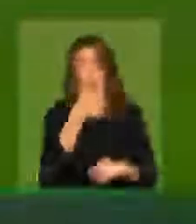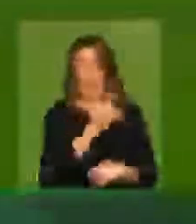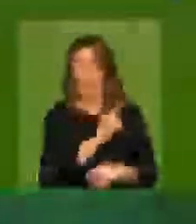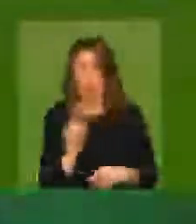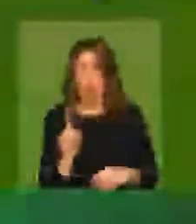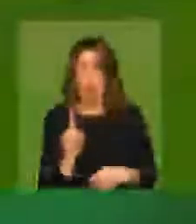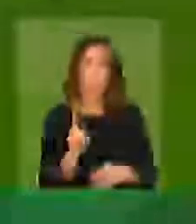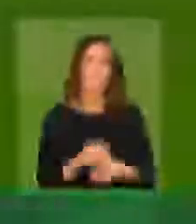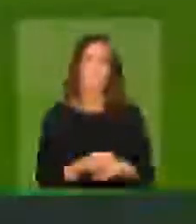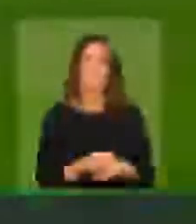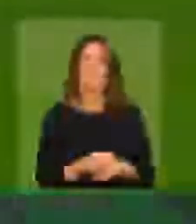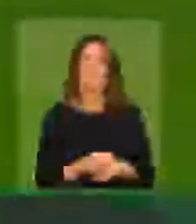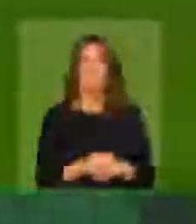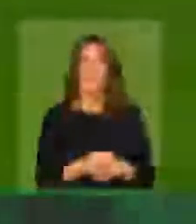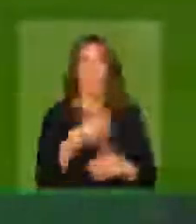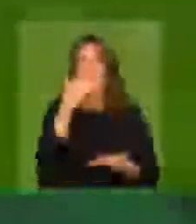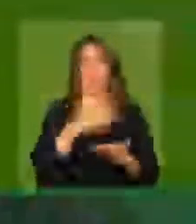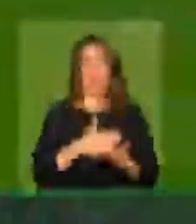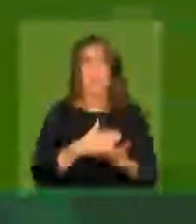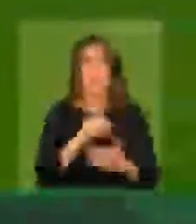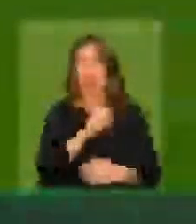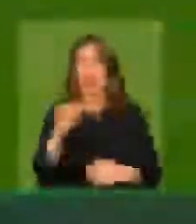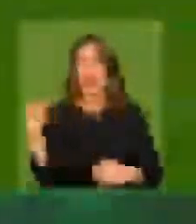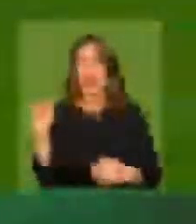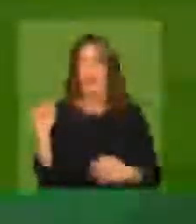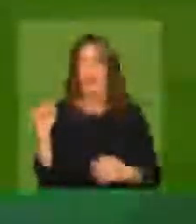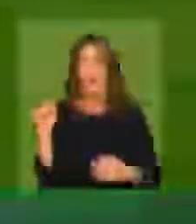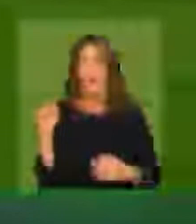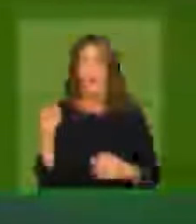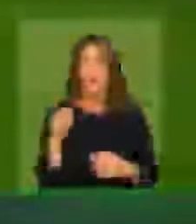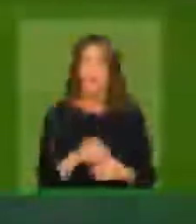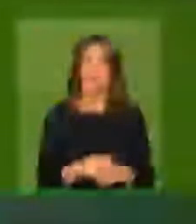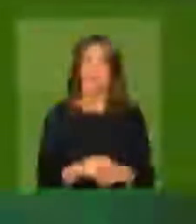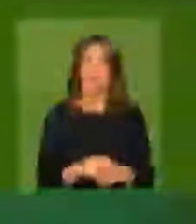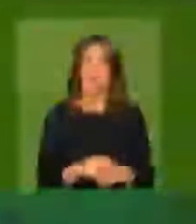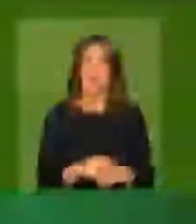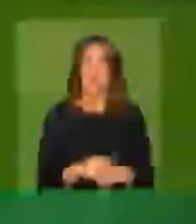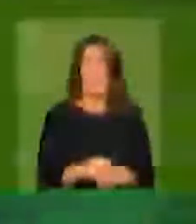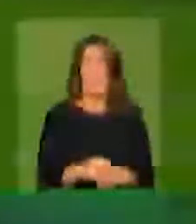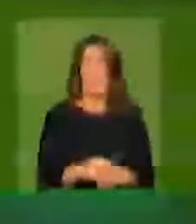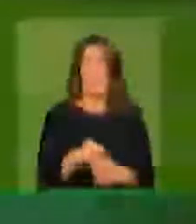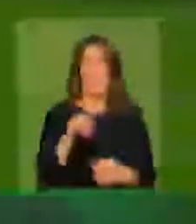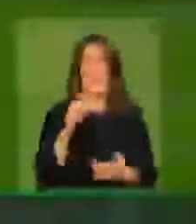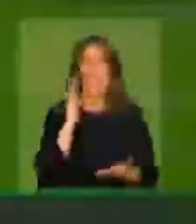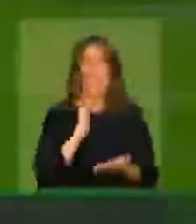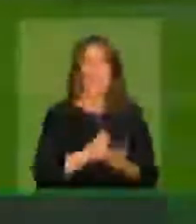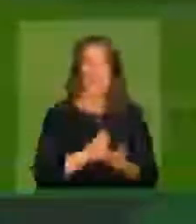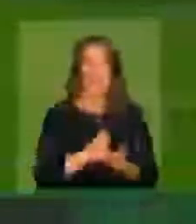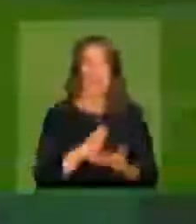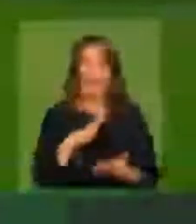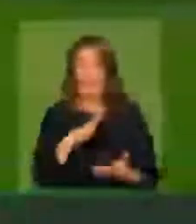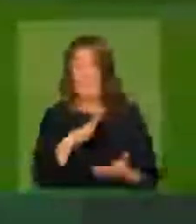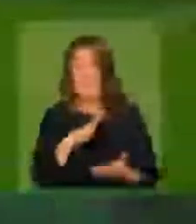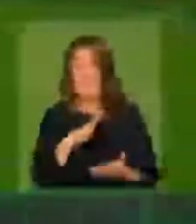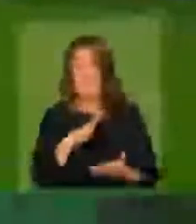Si lo cobra, no hay nada para decir. Y finalmente llega el gol. Canovio para Piquerés. Piquerés con Álvarez. Hay falta de Piquerés contra